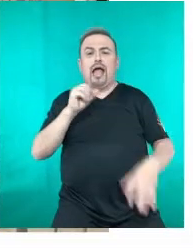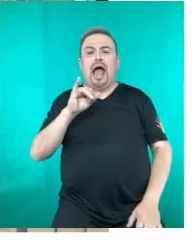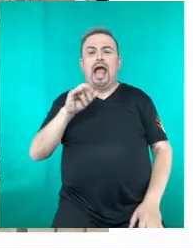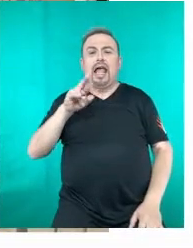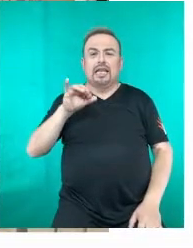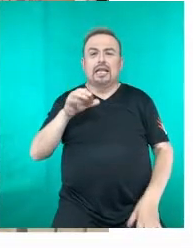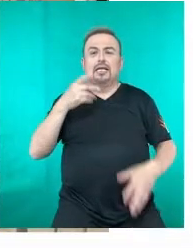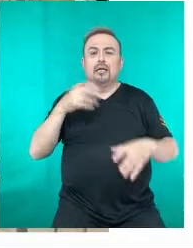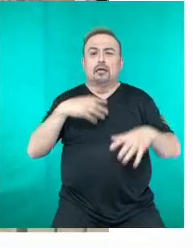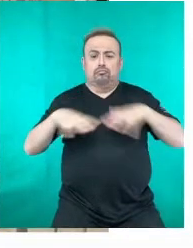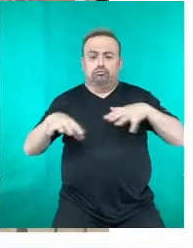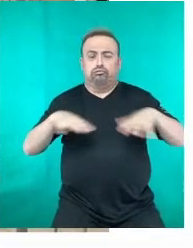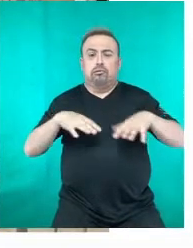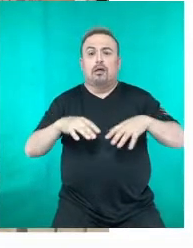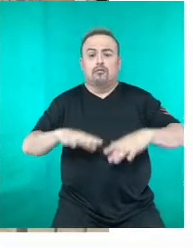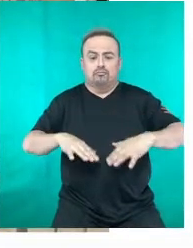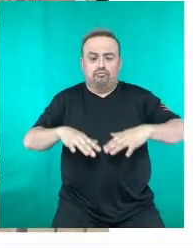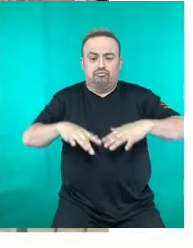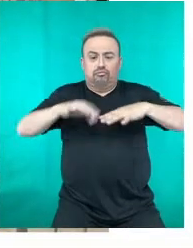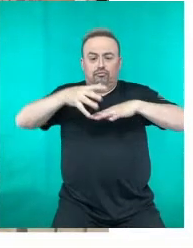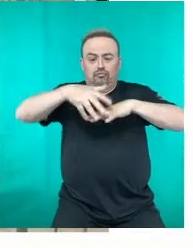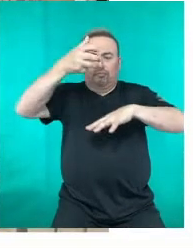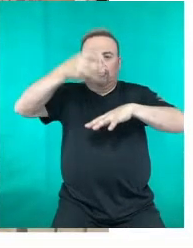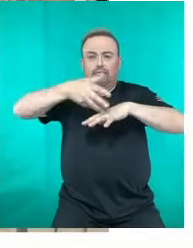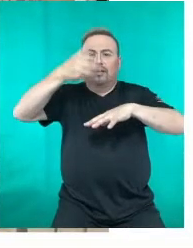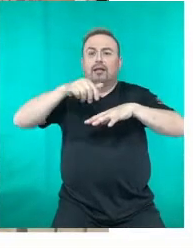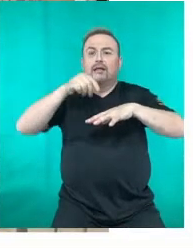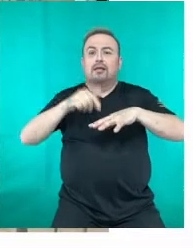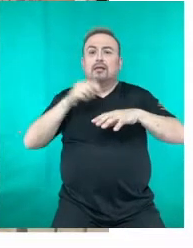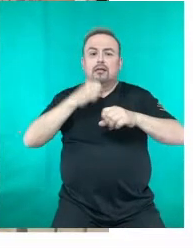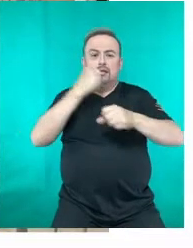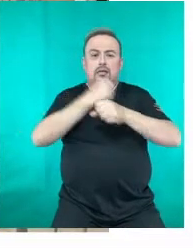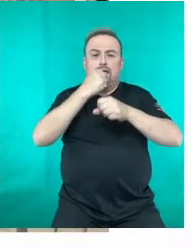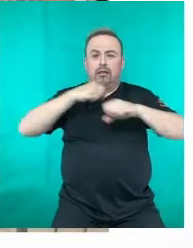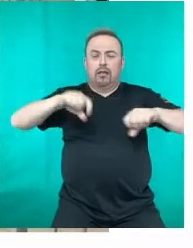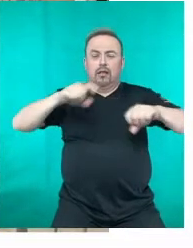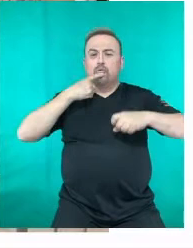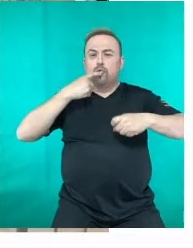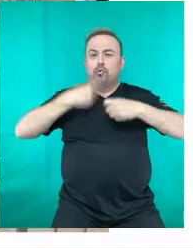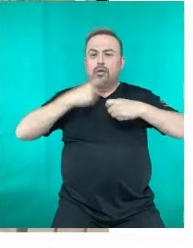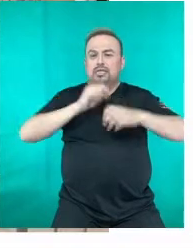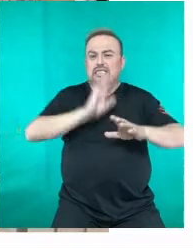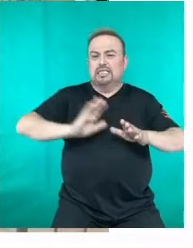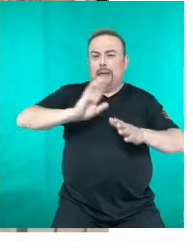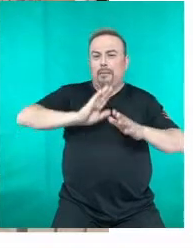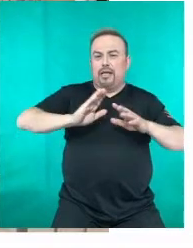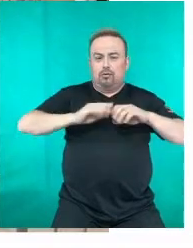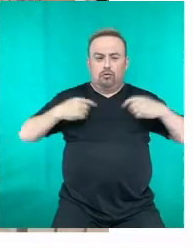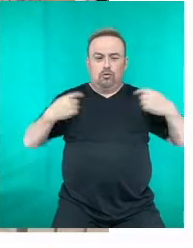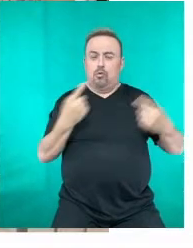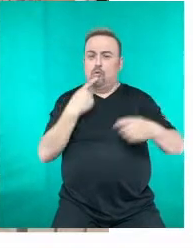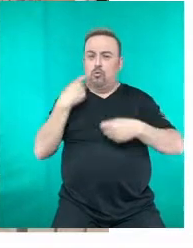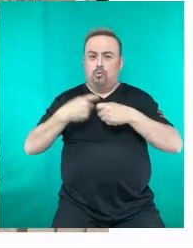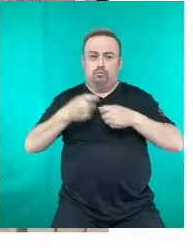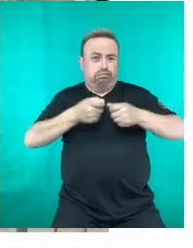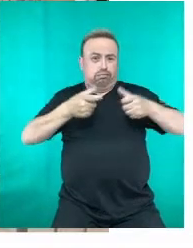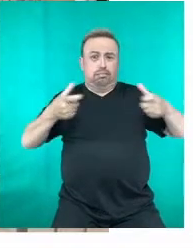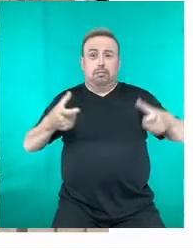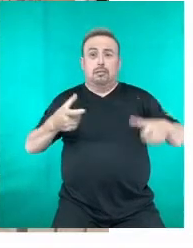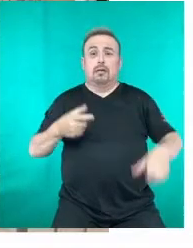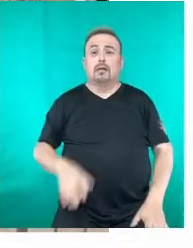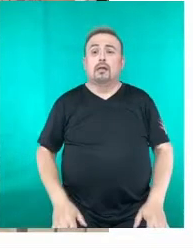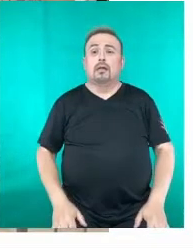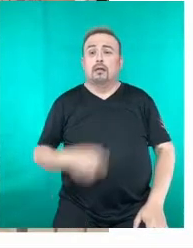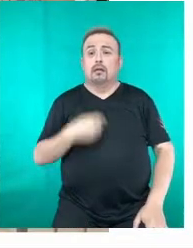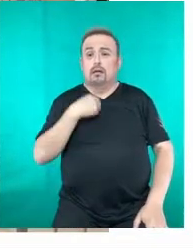agitadores. Todo esto es una obra normalmente de concreto, muy grande. Acá abajo pueden